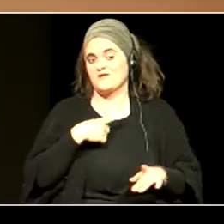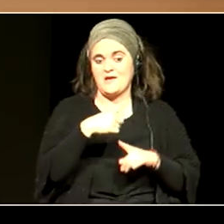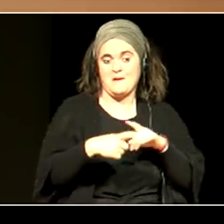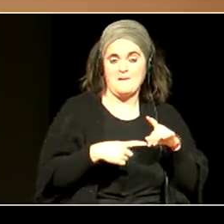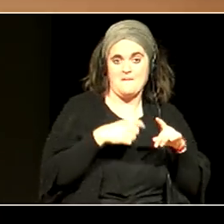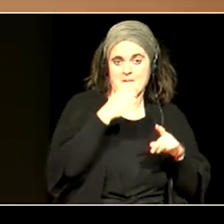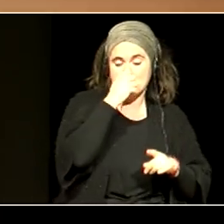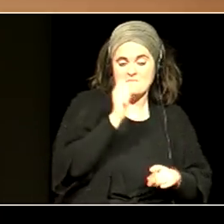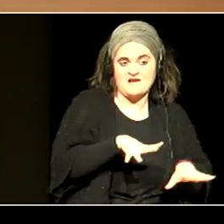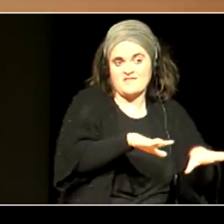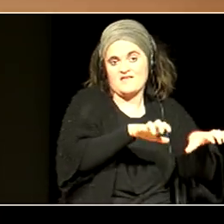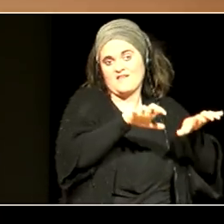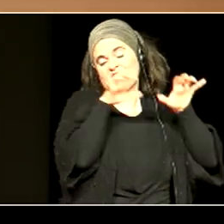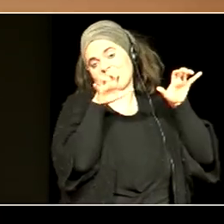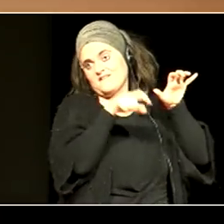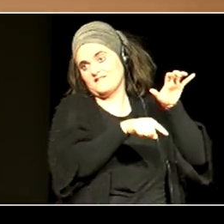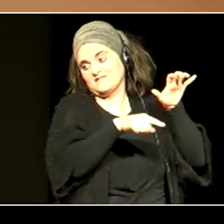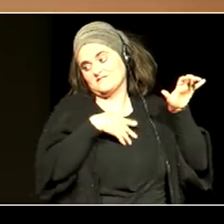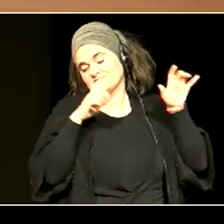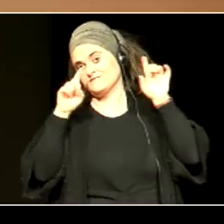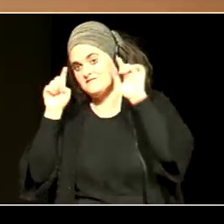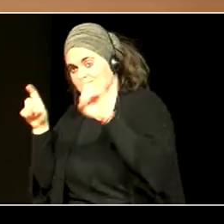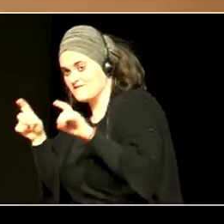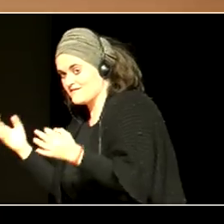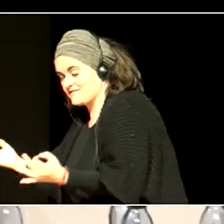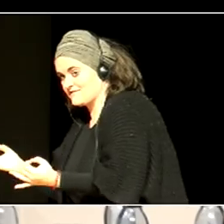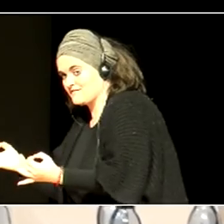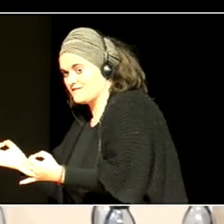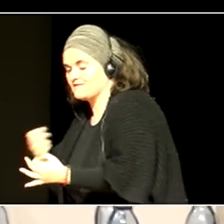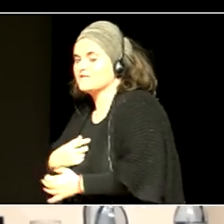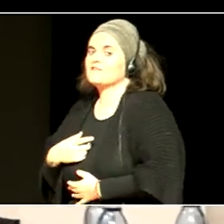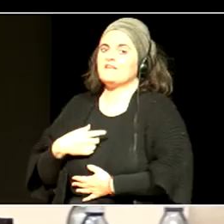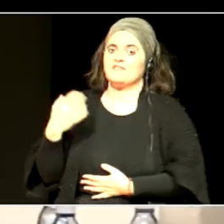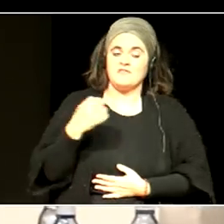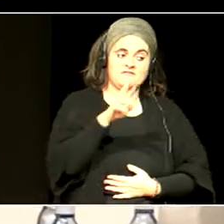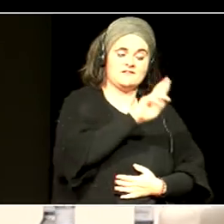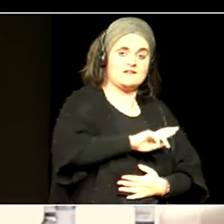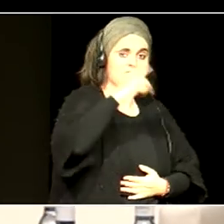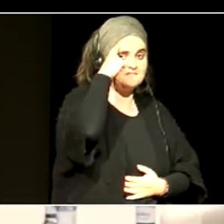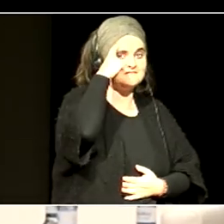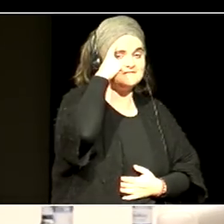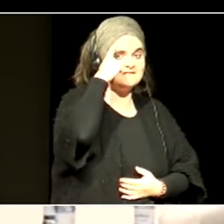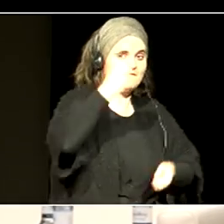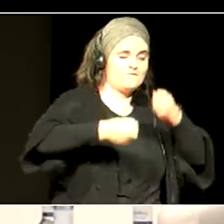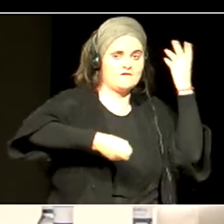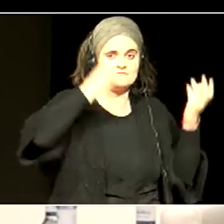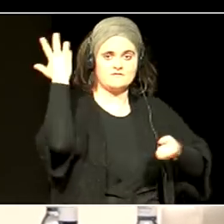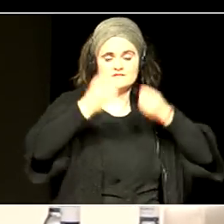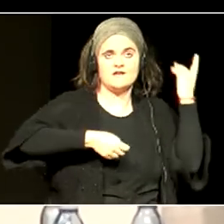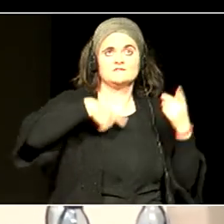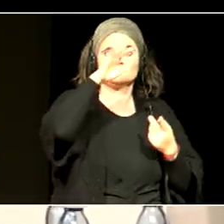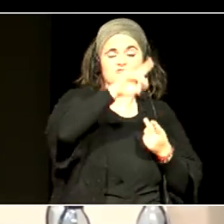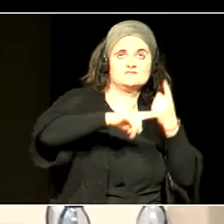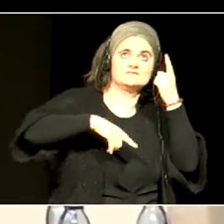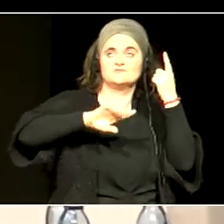aprendida que cuidado a ver qué vamos a enseñar entonces hacemos un repasito ahí t encu Au Bay